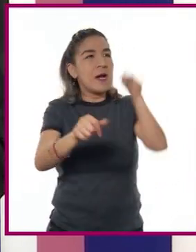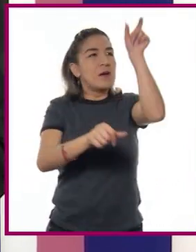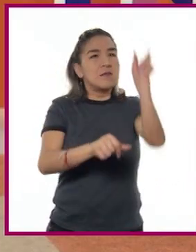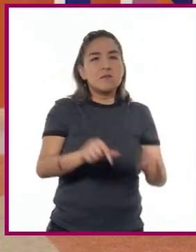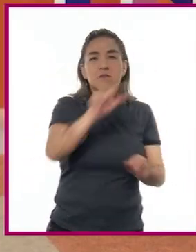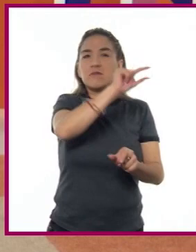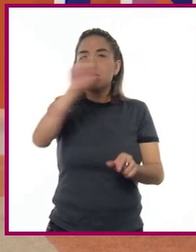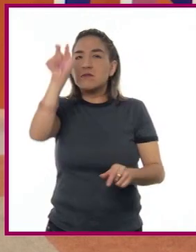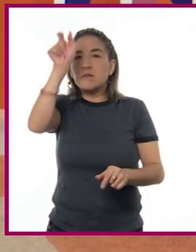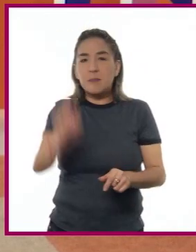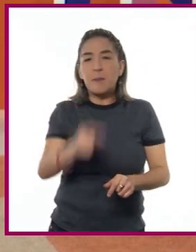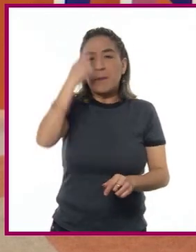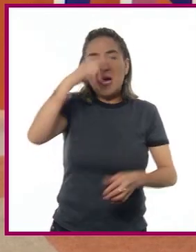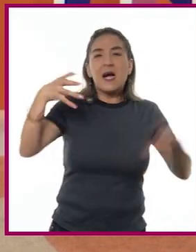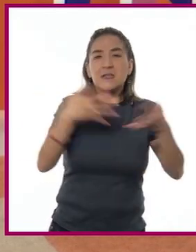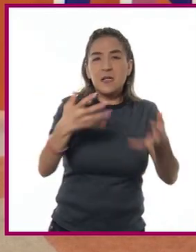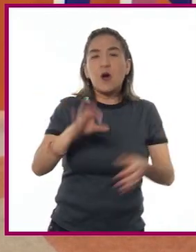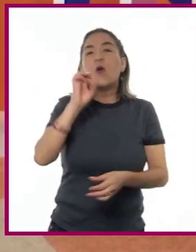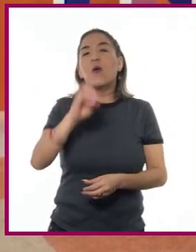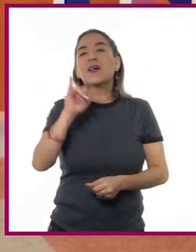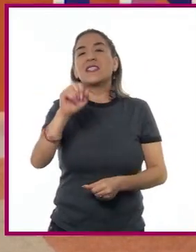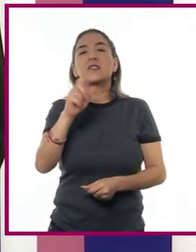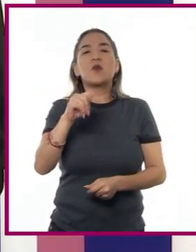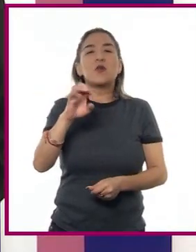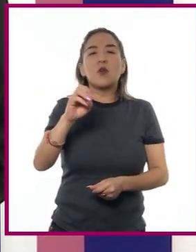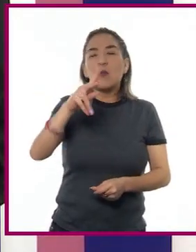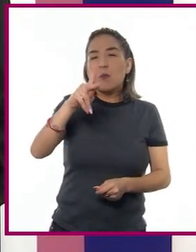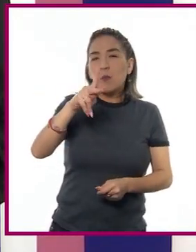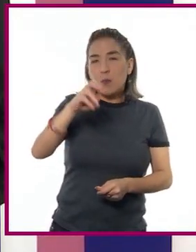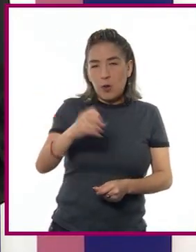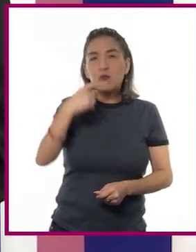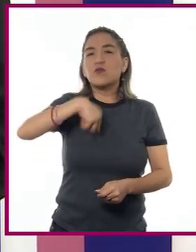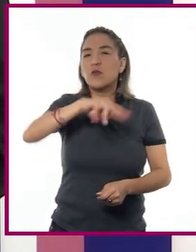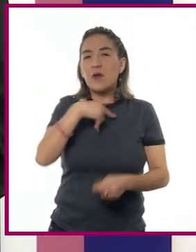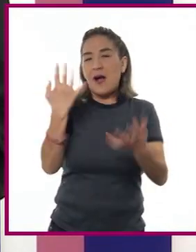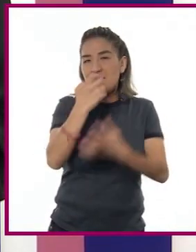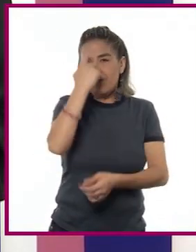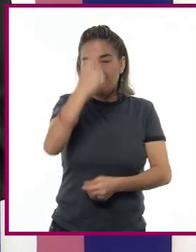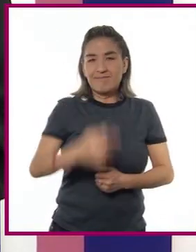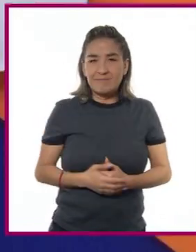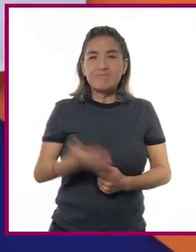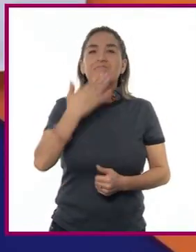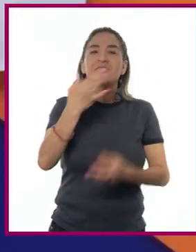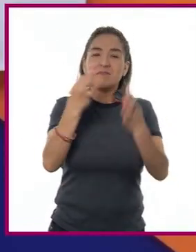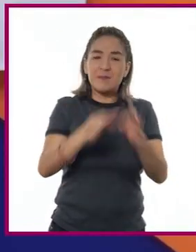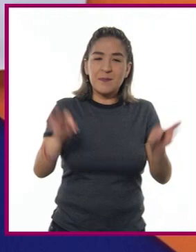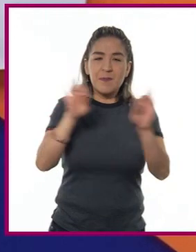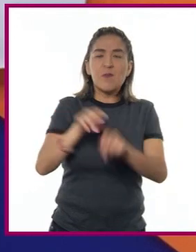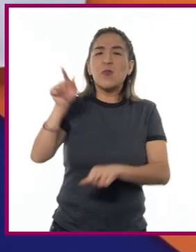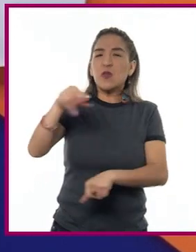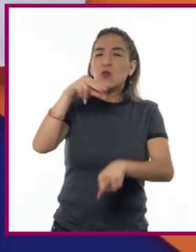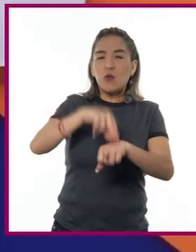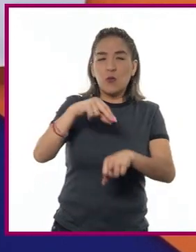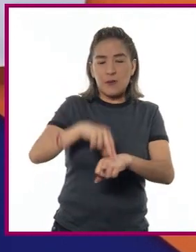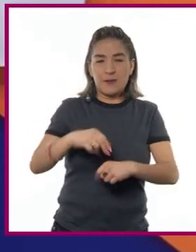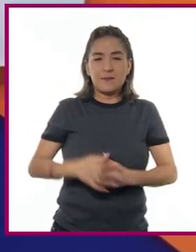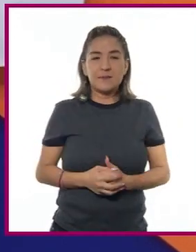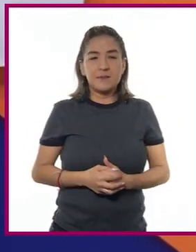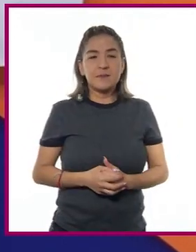nosotros vamos a querer hacer, ¿no? O el isótopo que nosotros vamos a querer crear. Qué importante. Doctora Fabiola, con